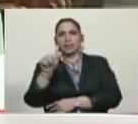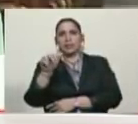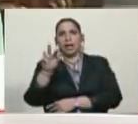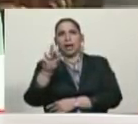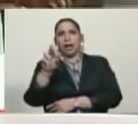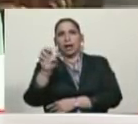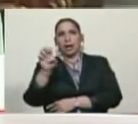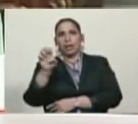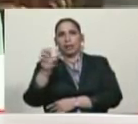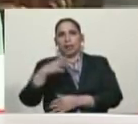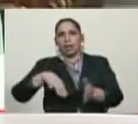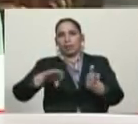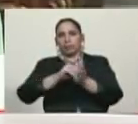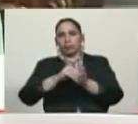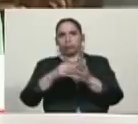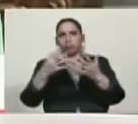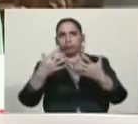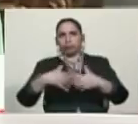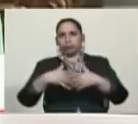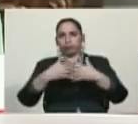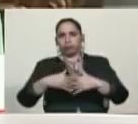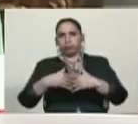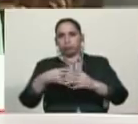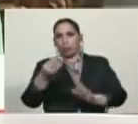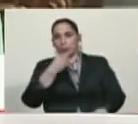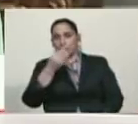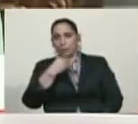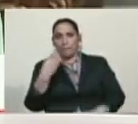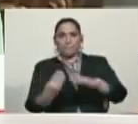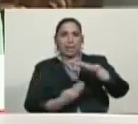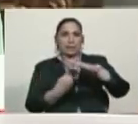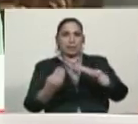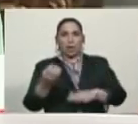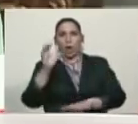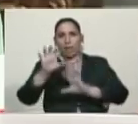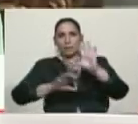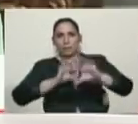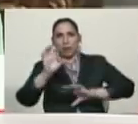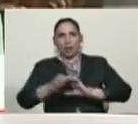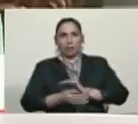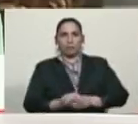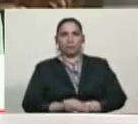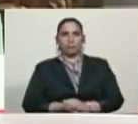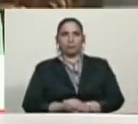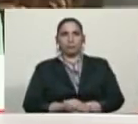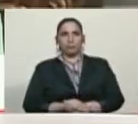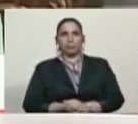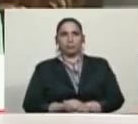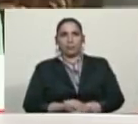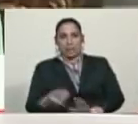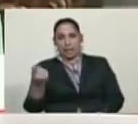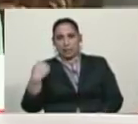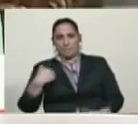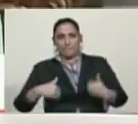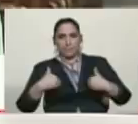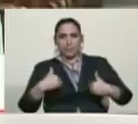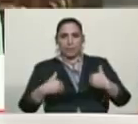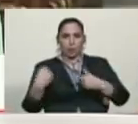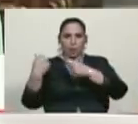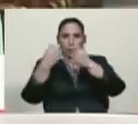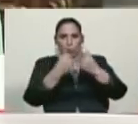la reactivación de una planta de alimentos balanceados para animales estábamos ayer miércoles en miércoles de